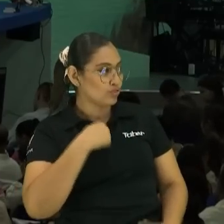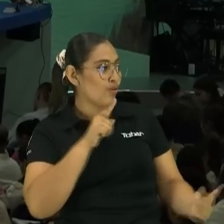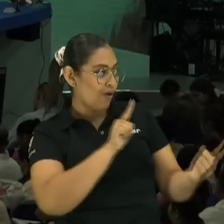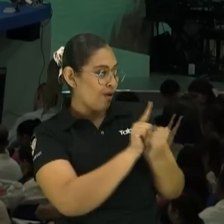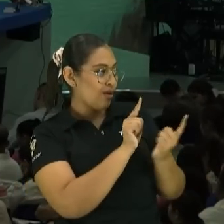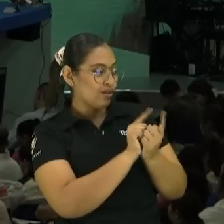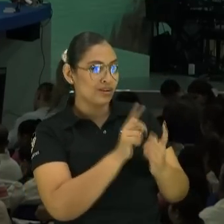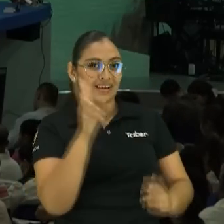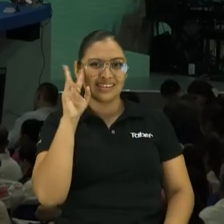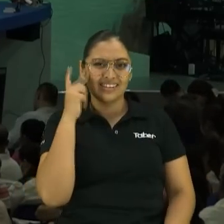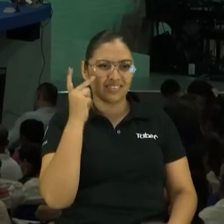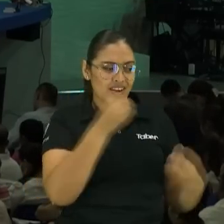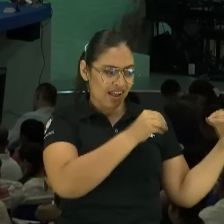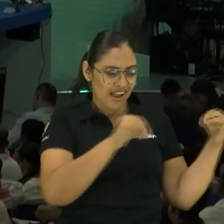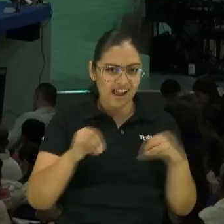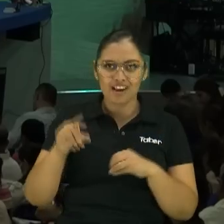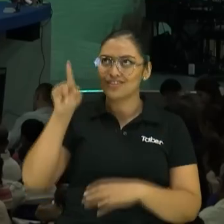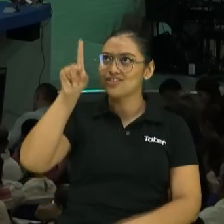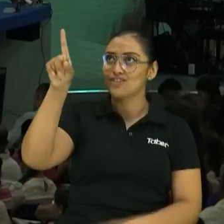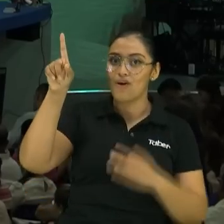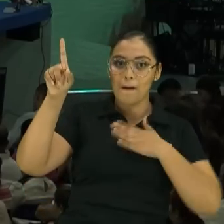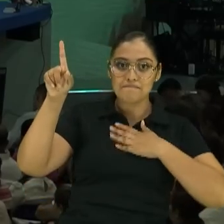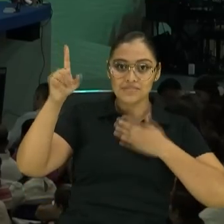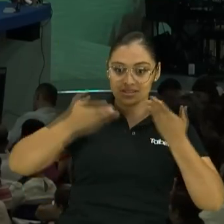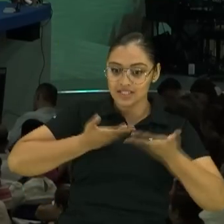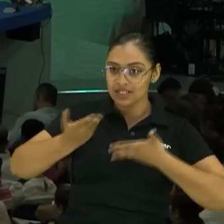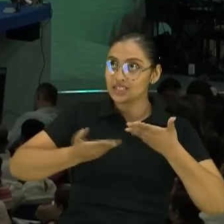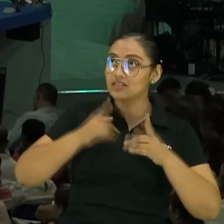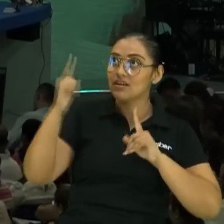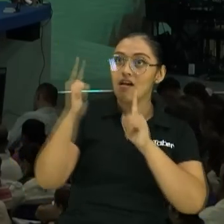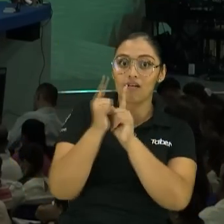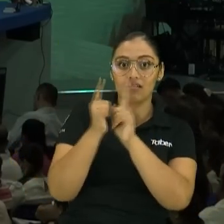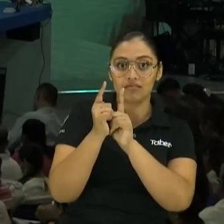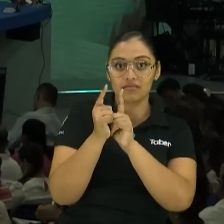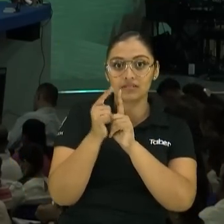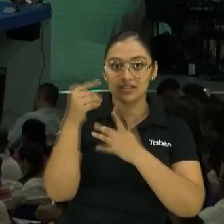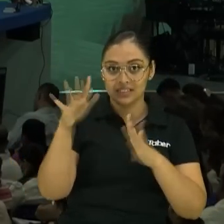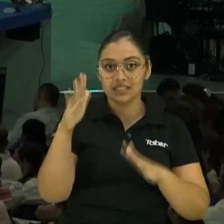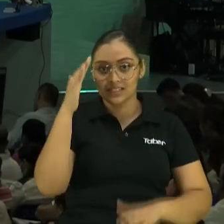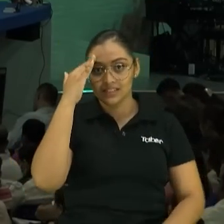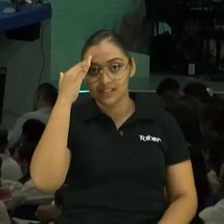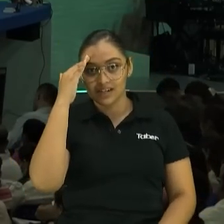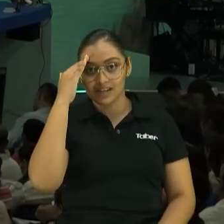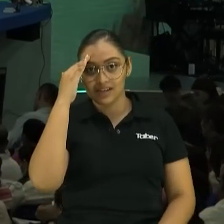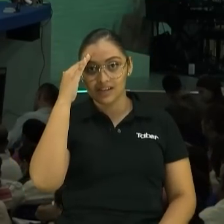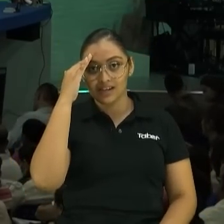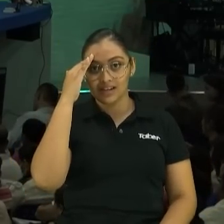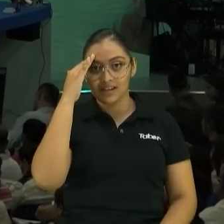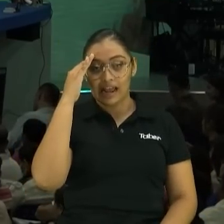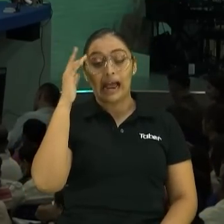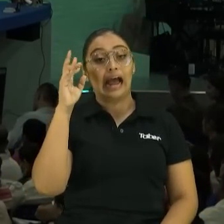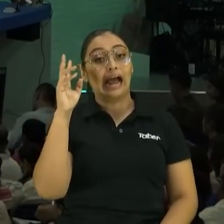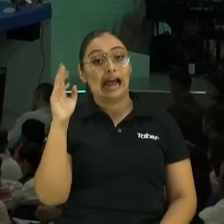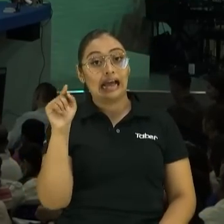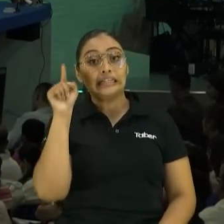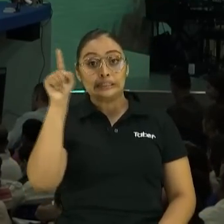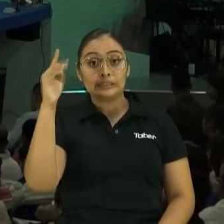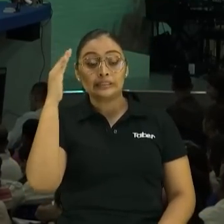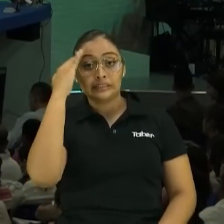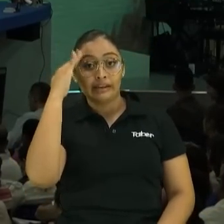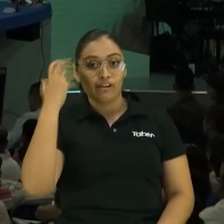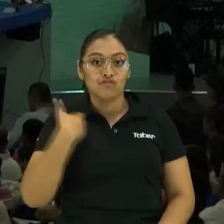qué conoce Dios de mí Dios sabe que tú y yo no oramos como antes